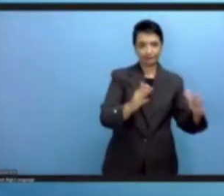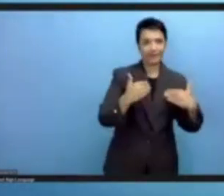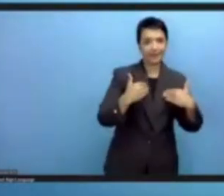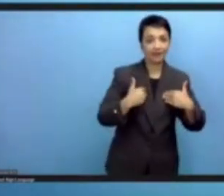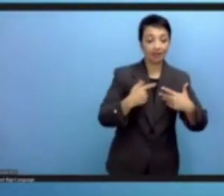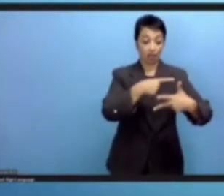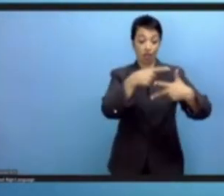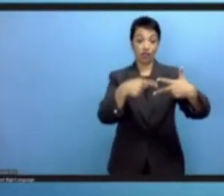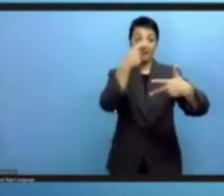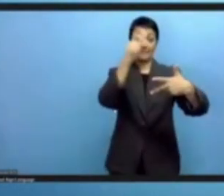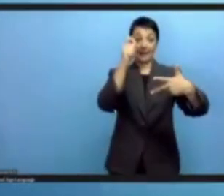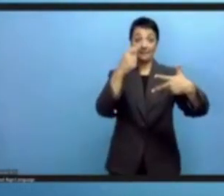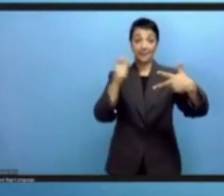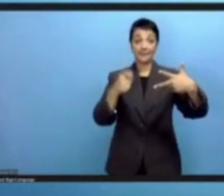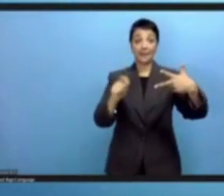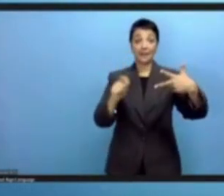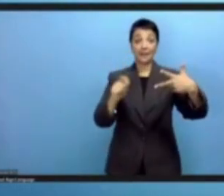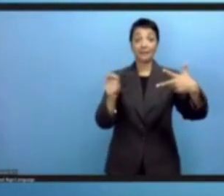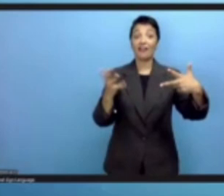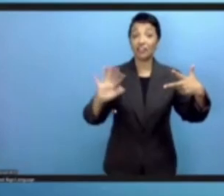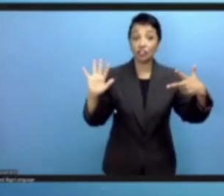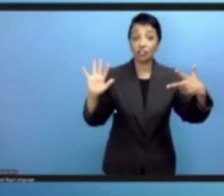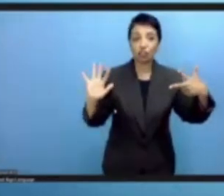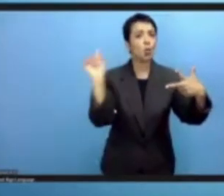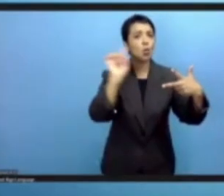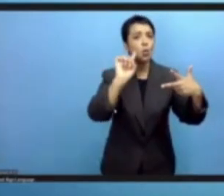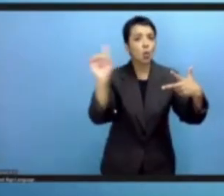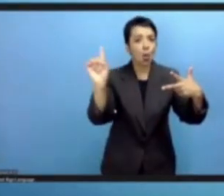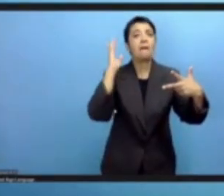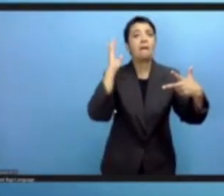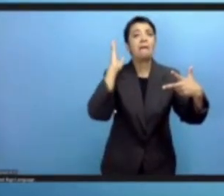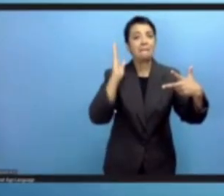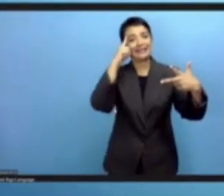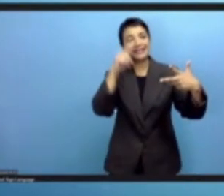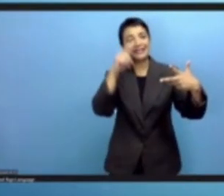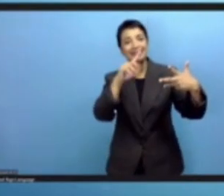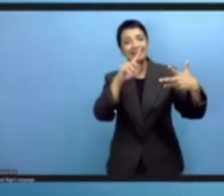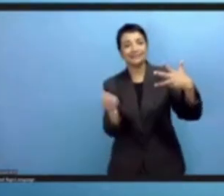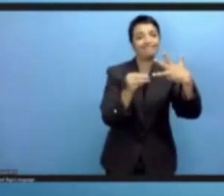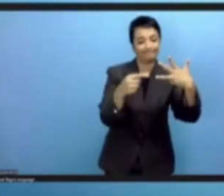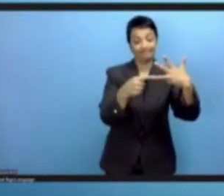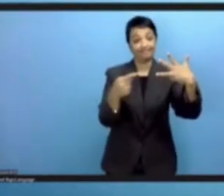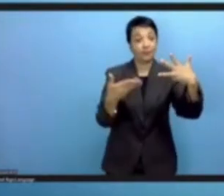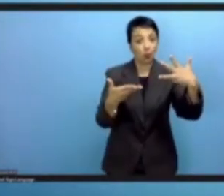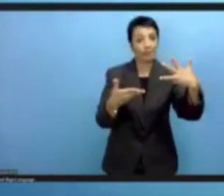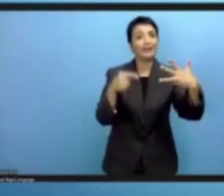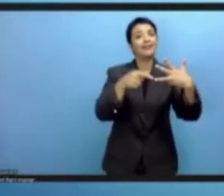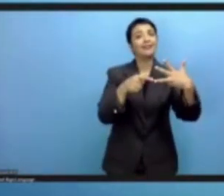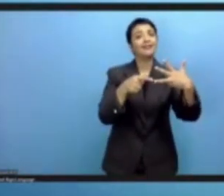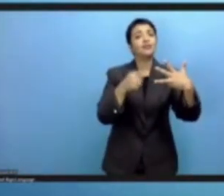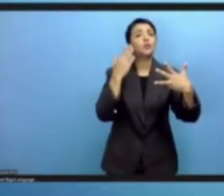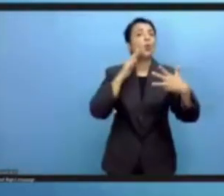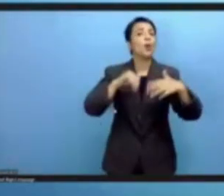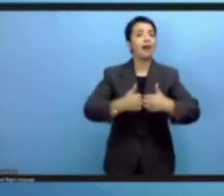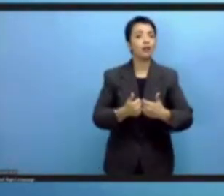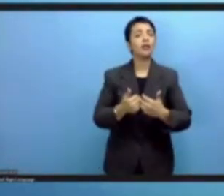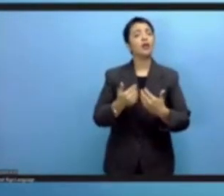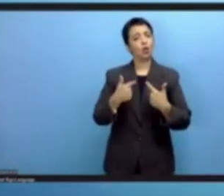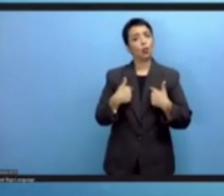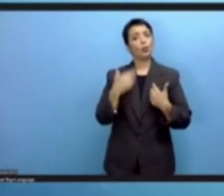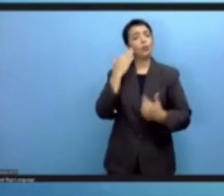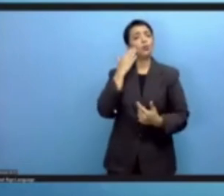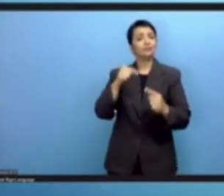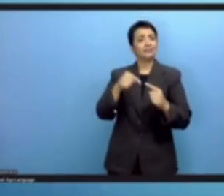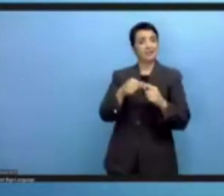va a ser suficiente será necesario centrarse en otra prioridad que son los